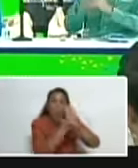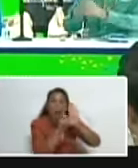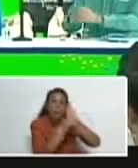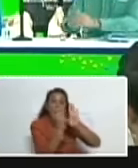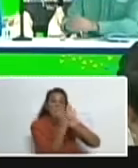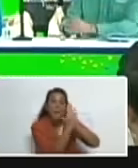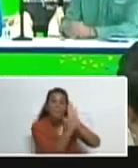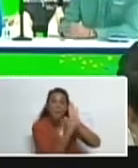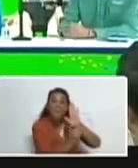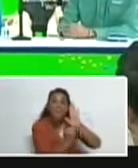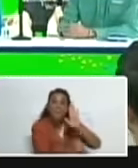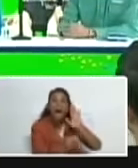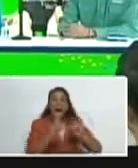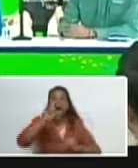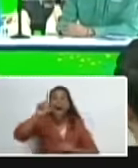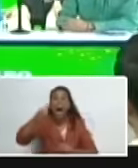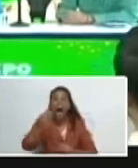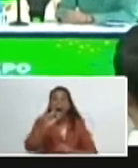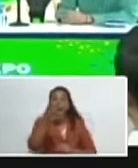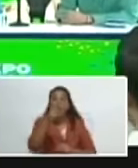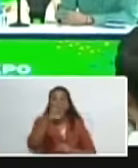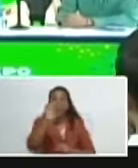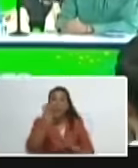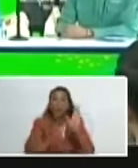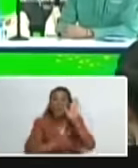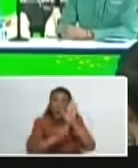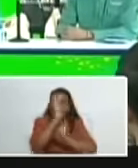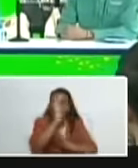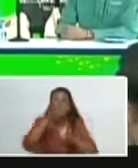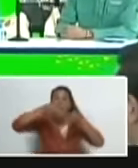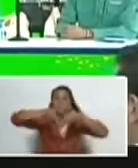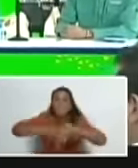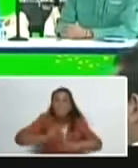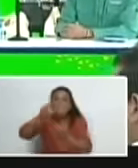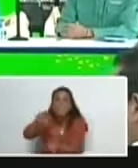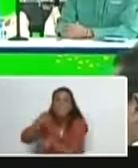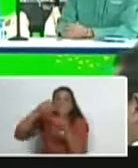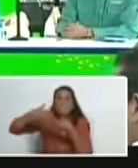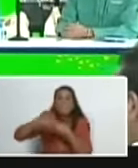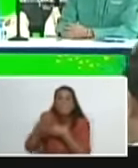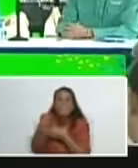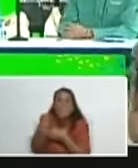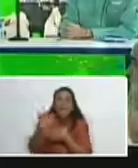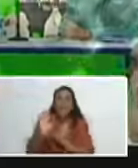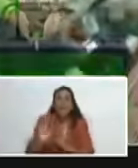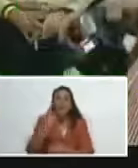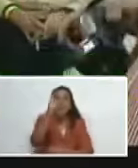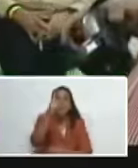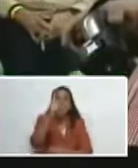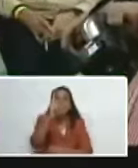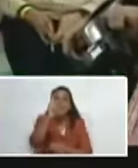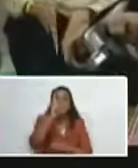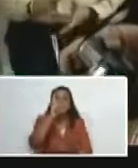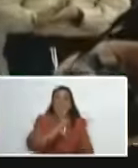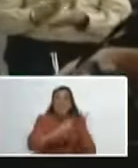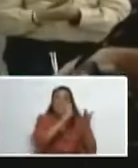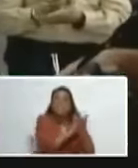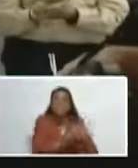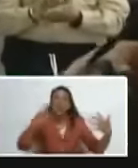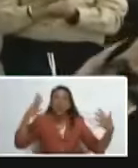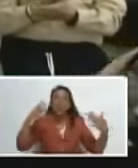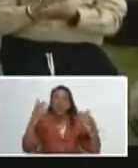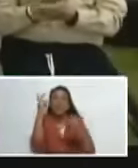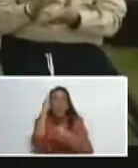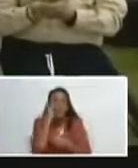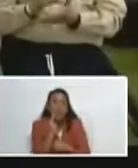cartera agropecuaria nacional para el desarrollo pecuario con la cantidad de 1.000 millones de bolívares